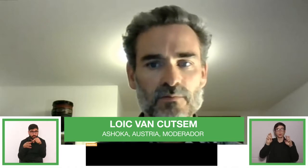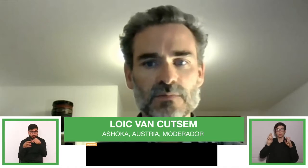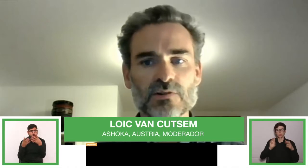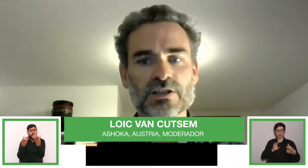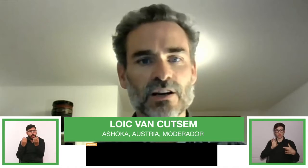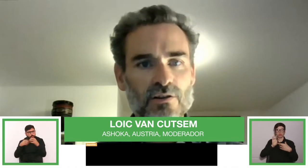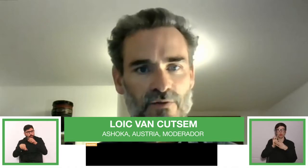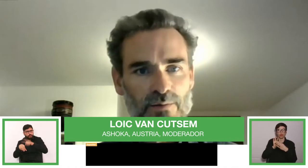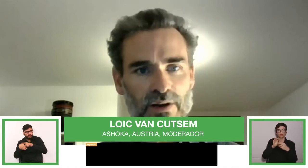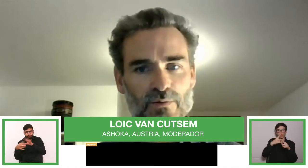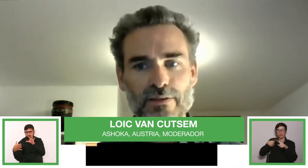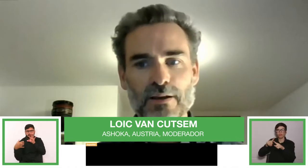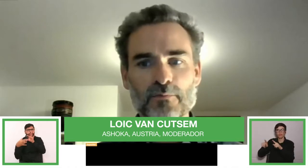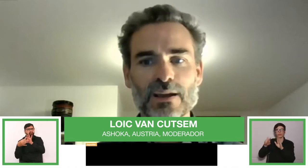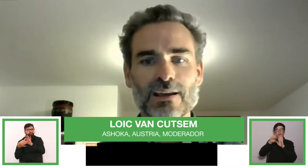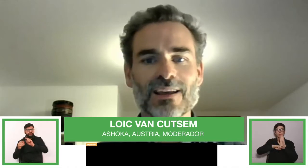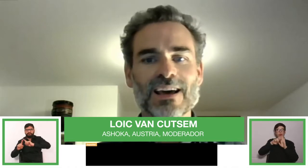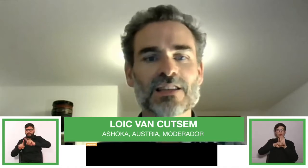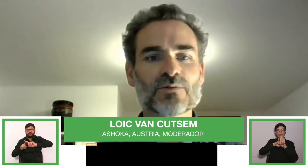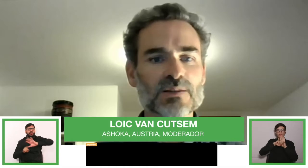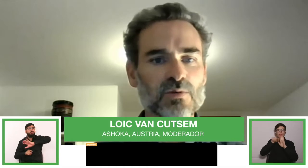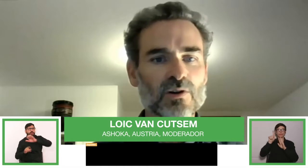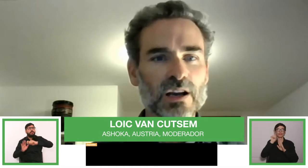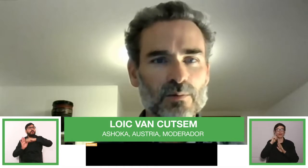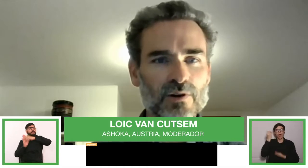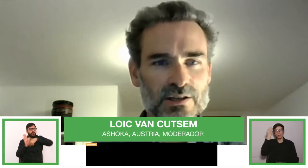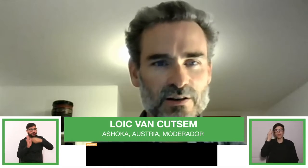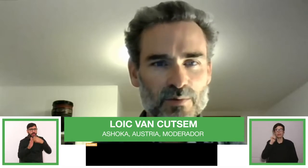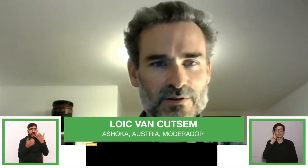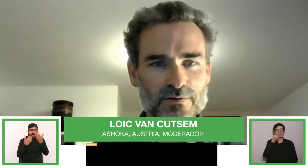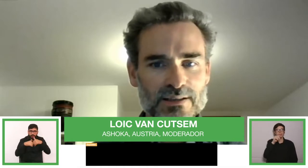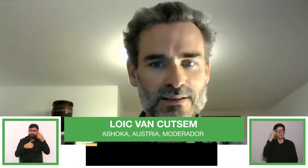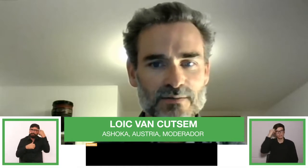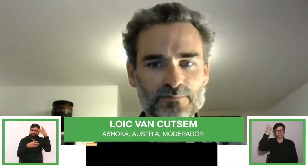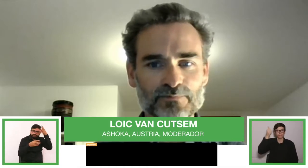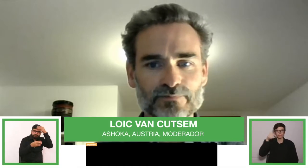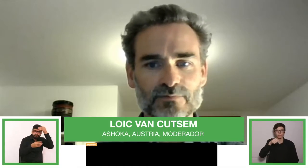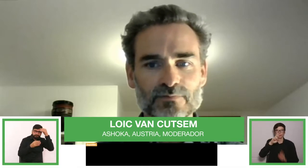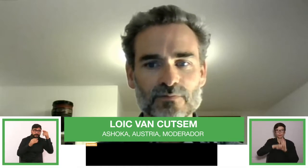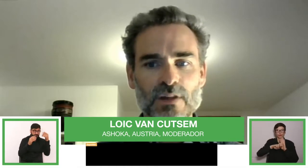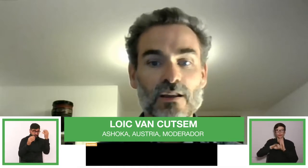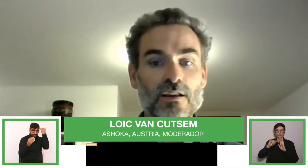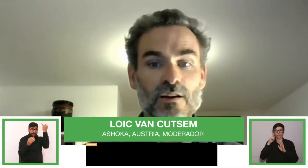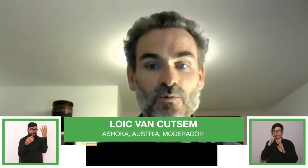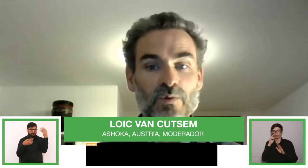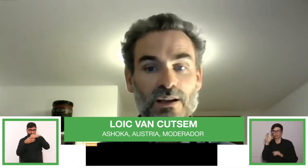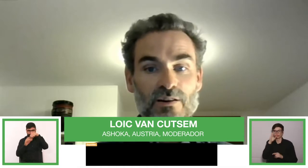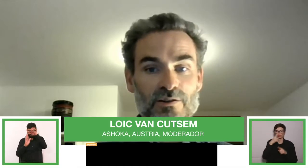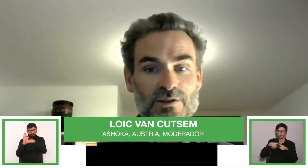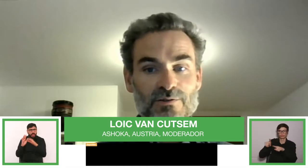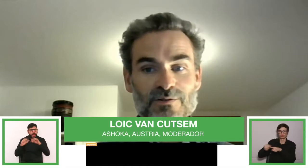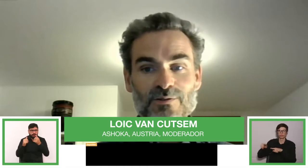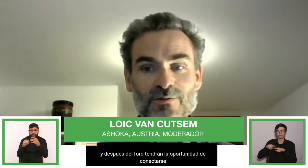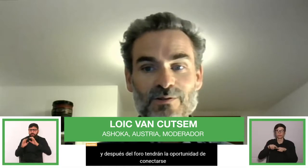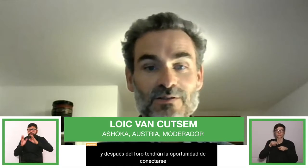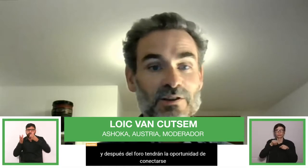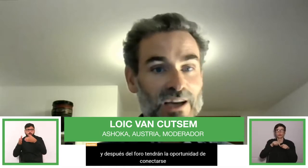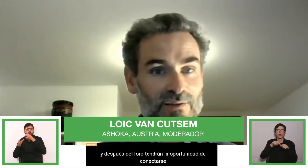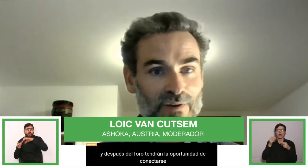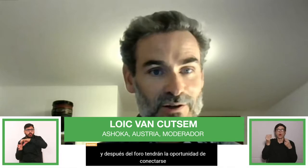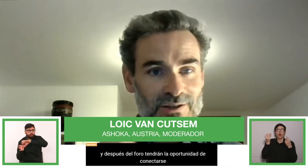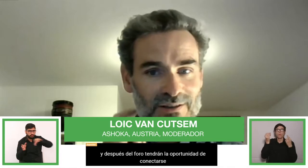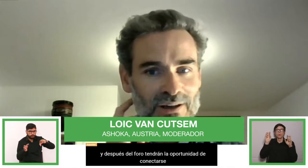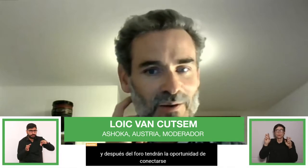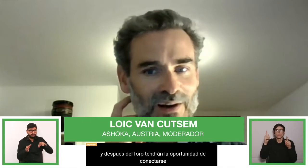estos proyectos, aprender más de ellos, compartir feedback que tengan de ellos y explorar colaboración que puedan tener.